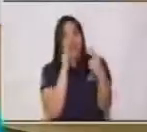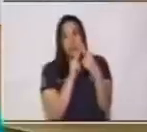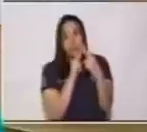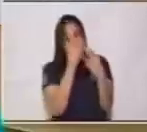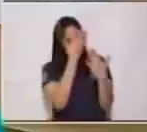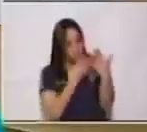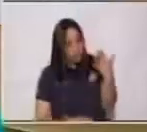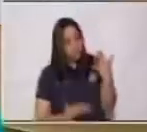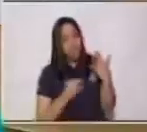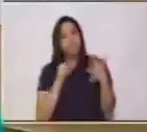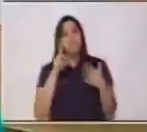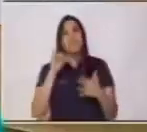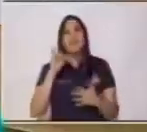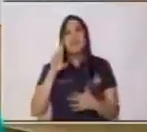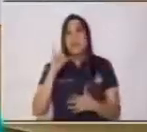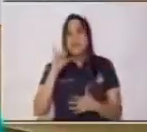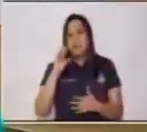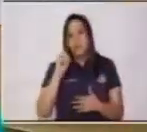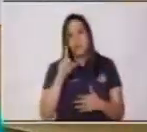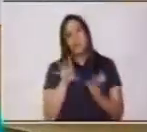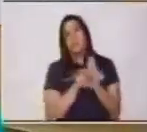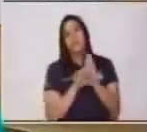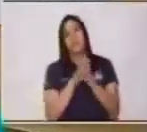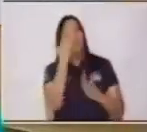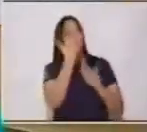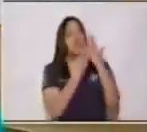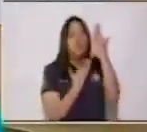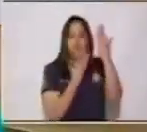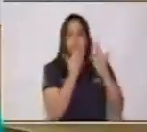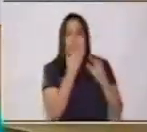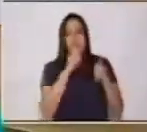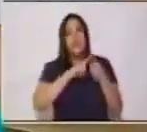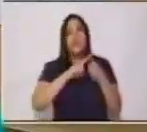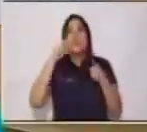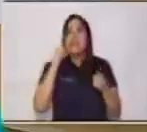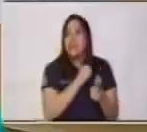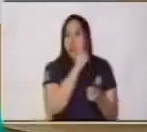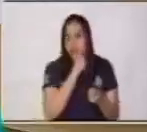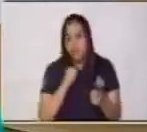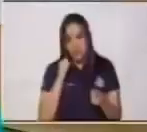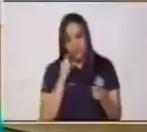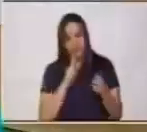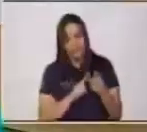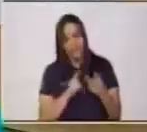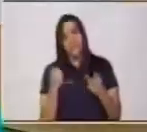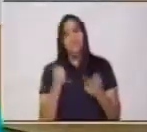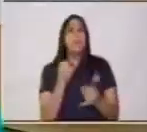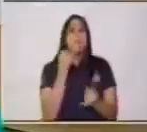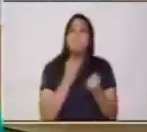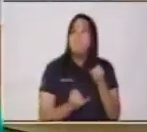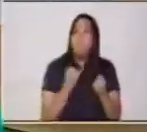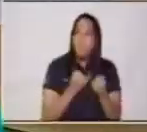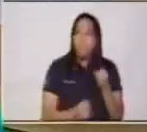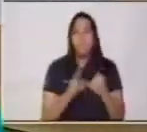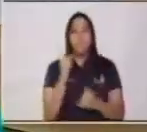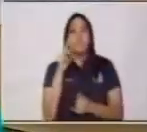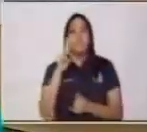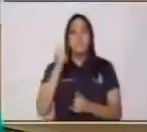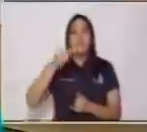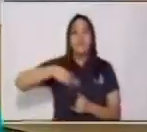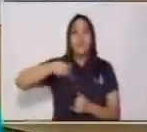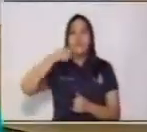del género lírico será el poema, que ya estudiamos, y la canción. Y por último tenemos el género